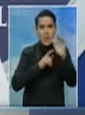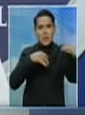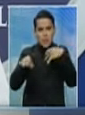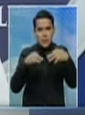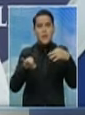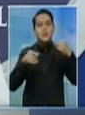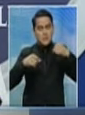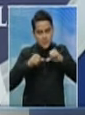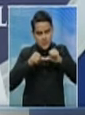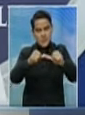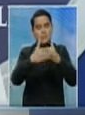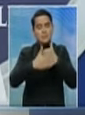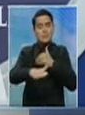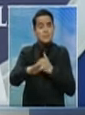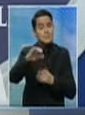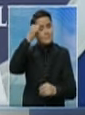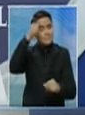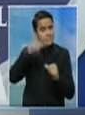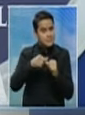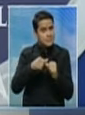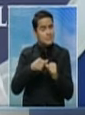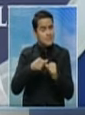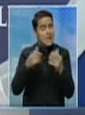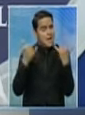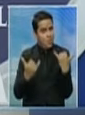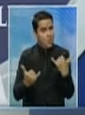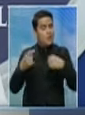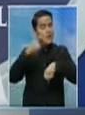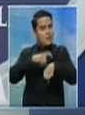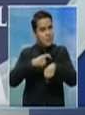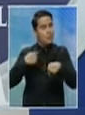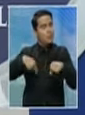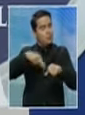adelante. Recordemos que este es el momento de